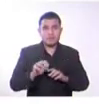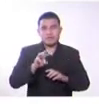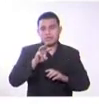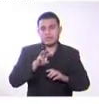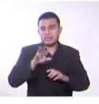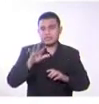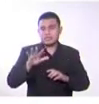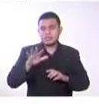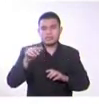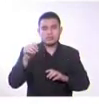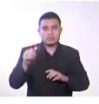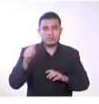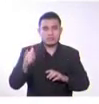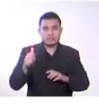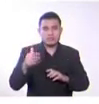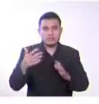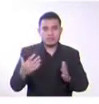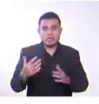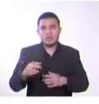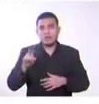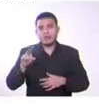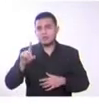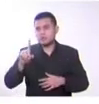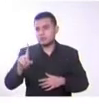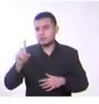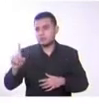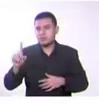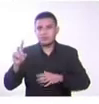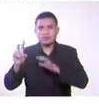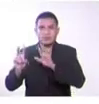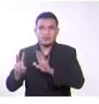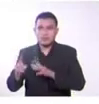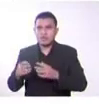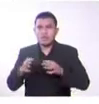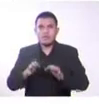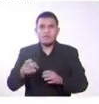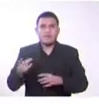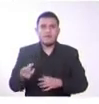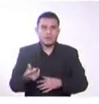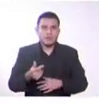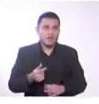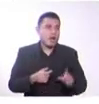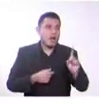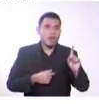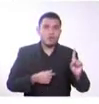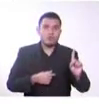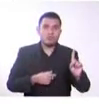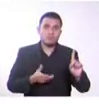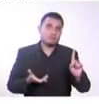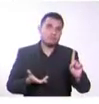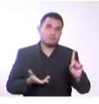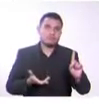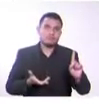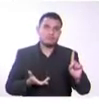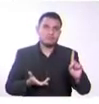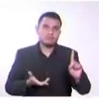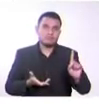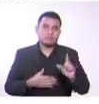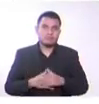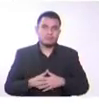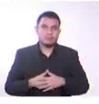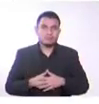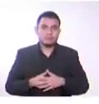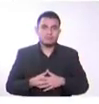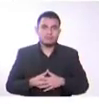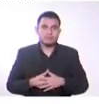pero el contribuyente 2, 117. Entonces, de manera sencilla podríamos decir, el contribuyente paga más, me dijo, ¿verdad? Sí.